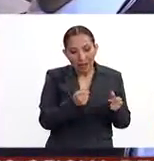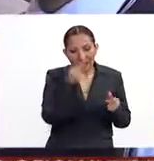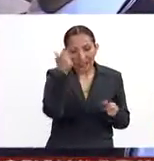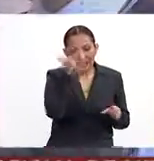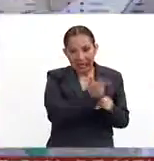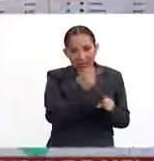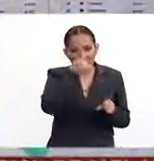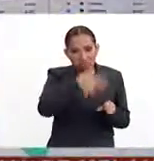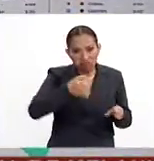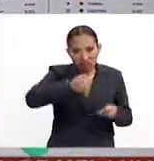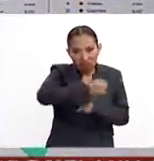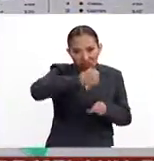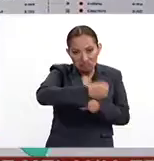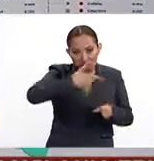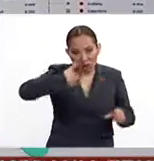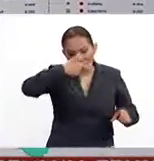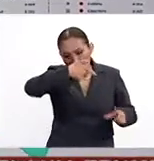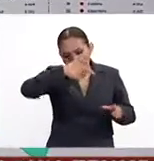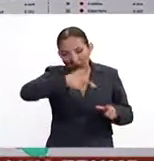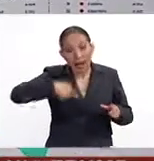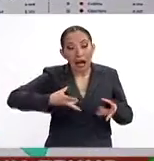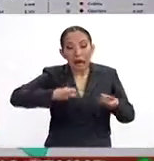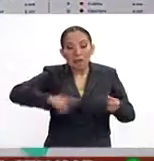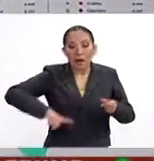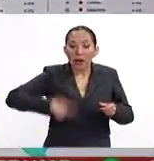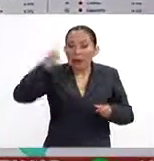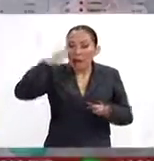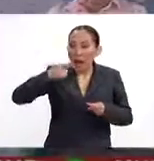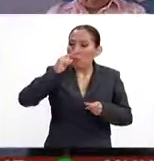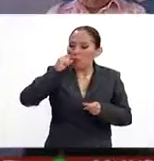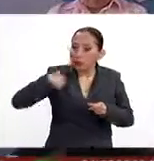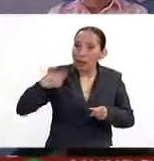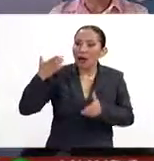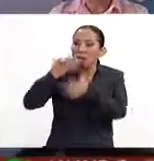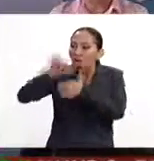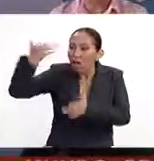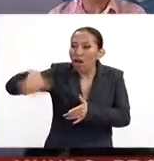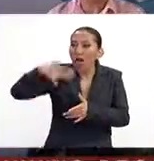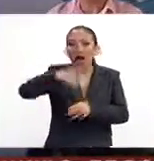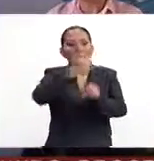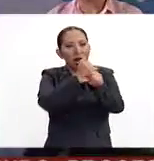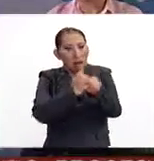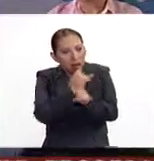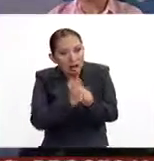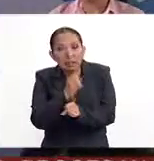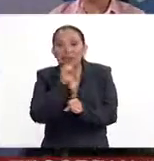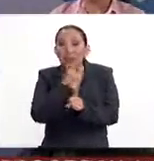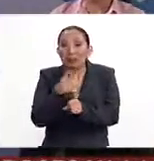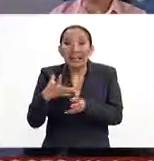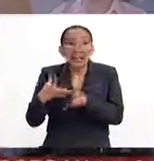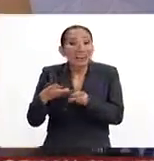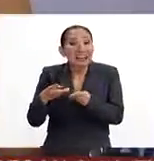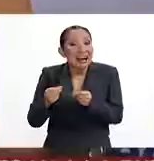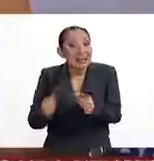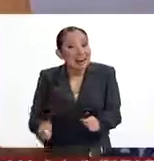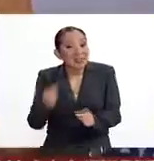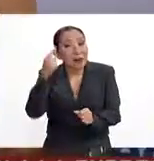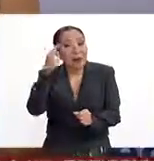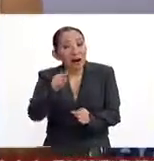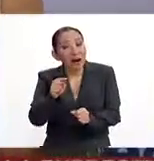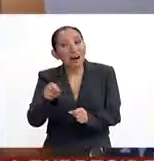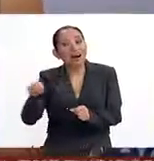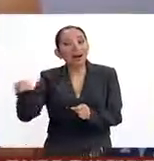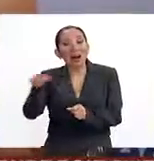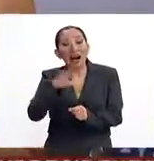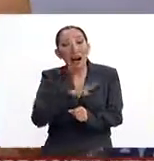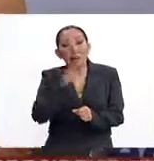directos de la violencia, es decir, lo que gasta el gobierno en las Fuerzas Armadas o en los policías, sino los costos indirectos y los costos de oportunidad